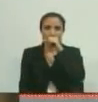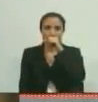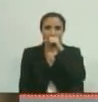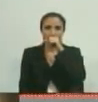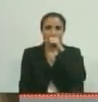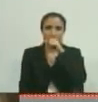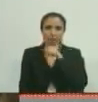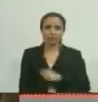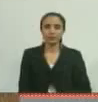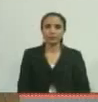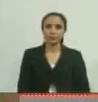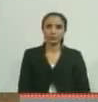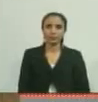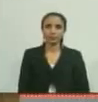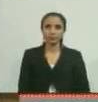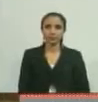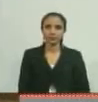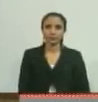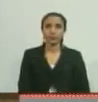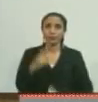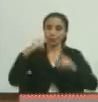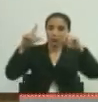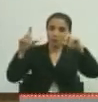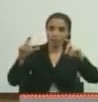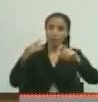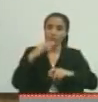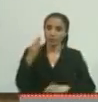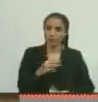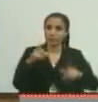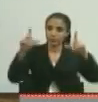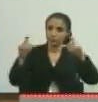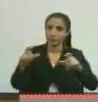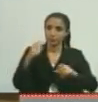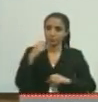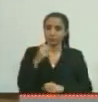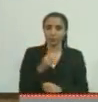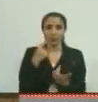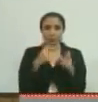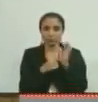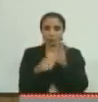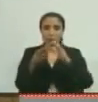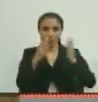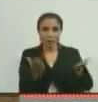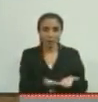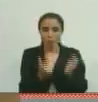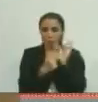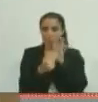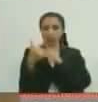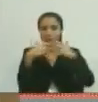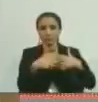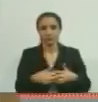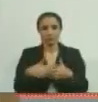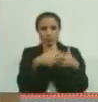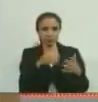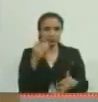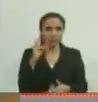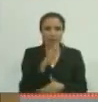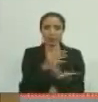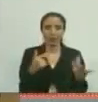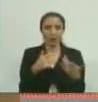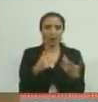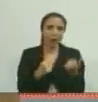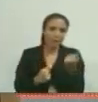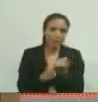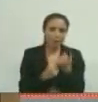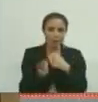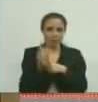casualidad. Son fotos tomadas para que causen el efecto y en el mundo aparezca como que es Estados Unidos el que quiere apoyar. Estados Unidos